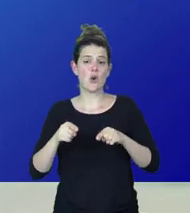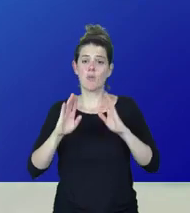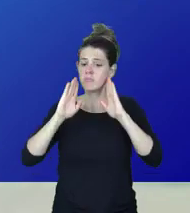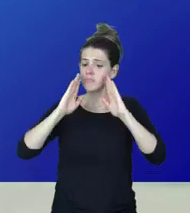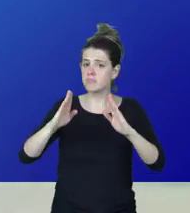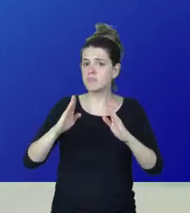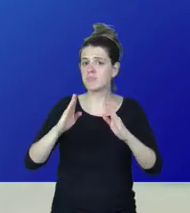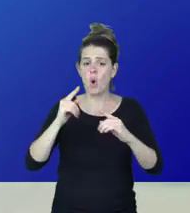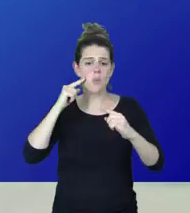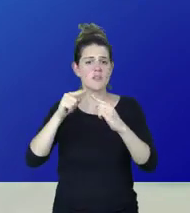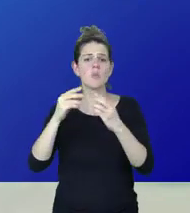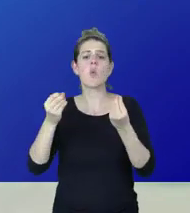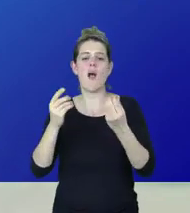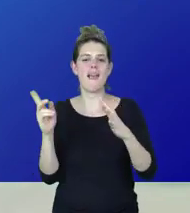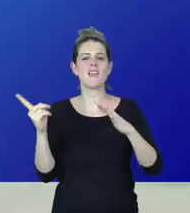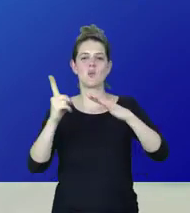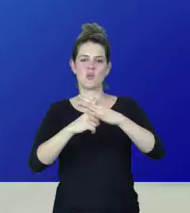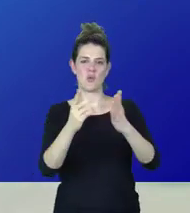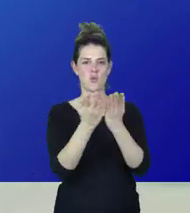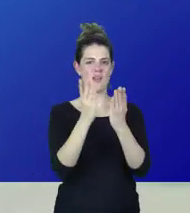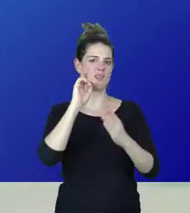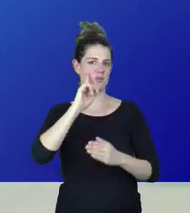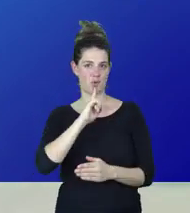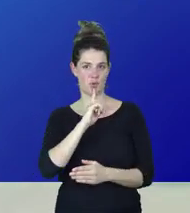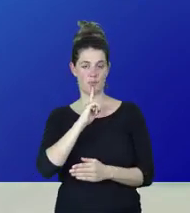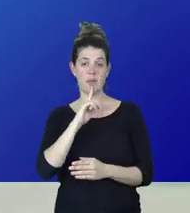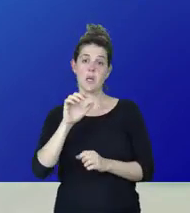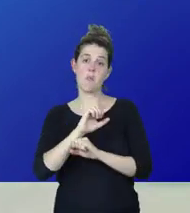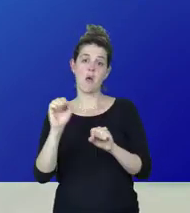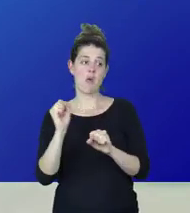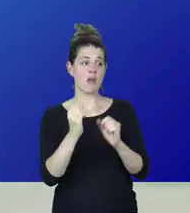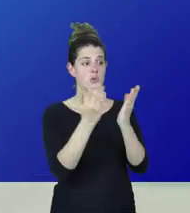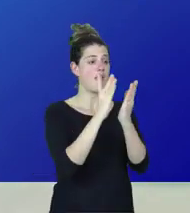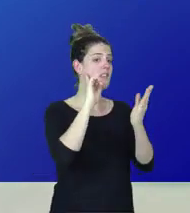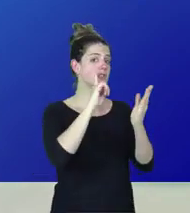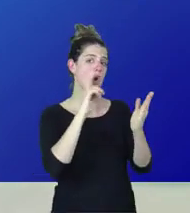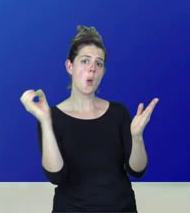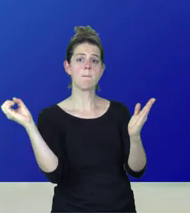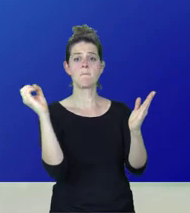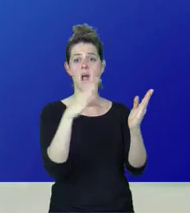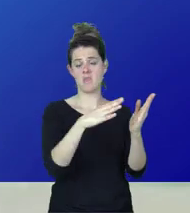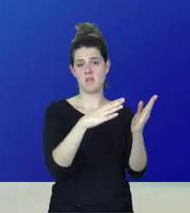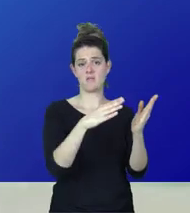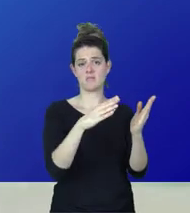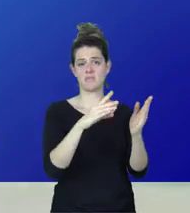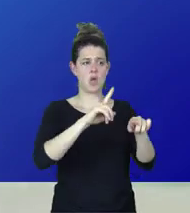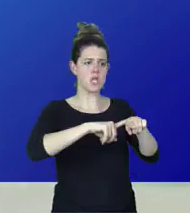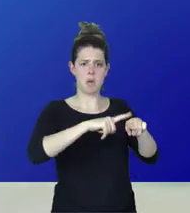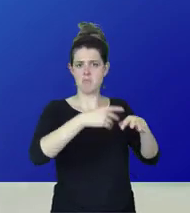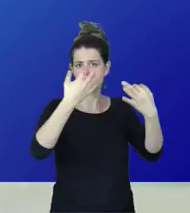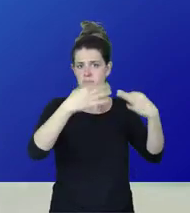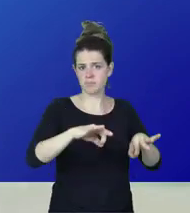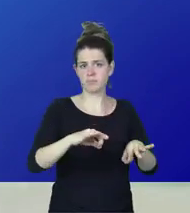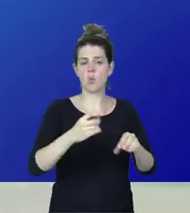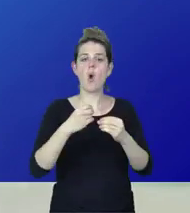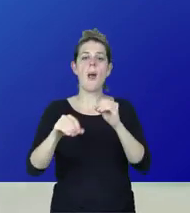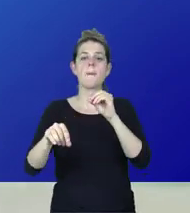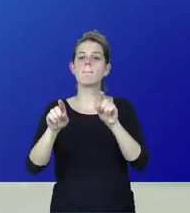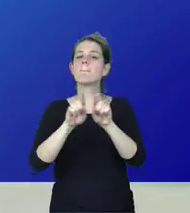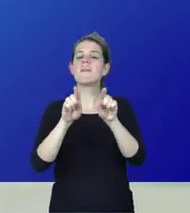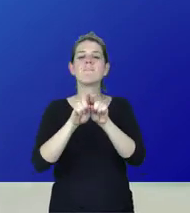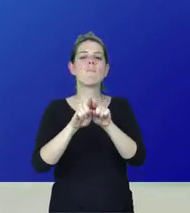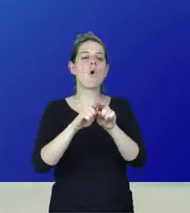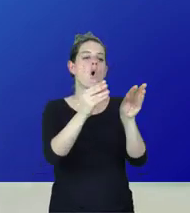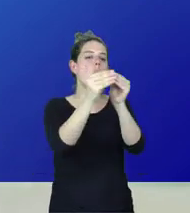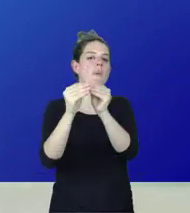estudiante sordo, que el estudiante sordo reciba los materiales en tiempo y forma, que reciba los materiales que son seleccionados por su docente como